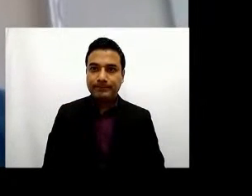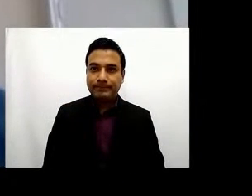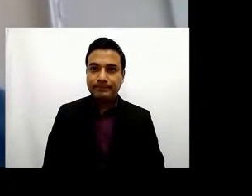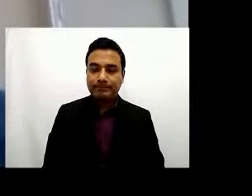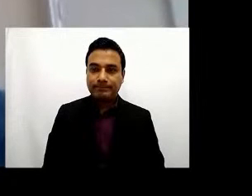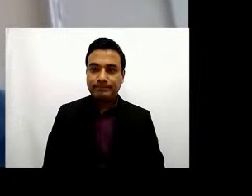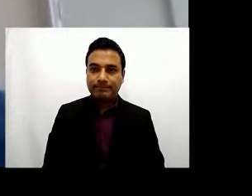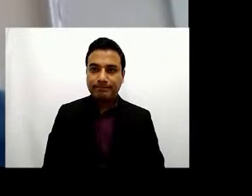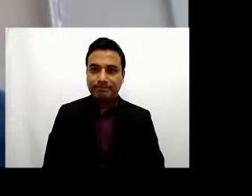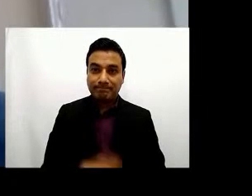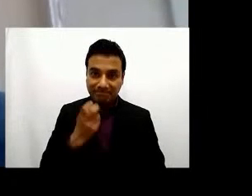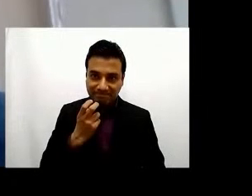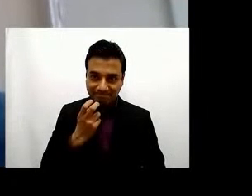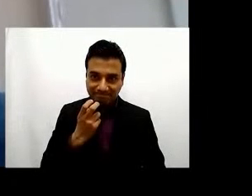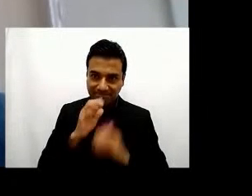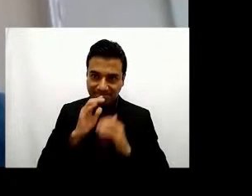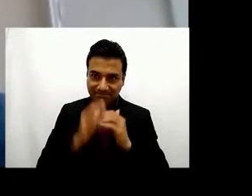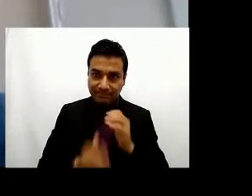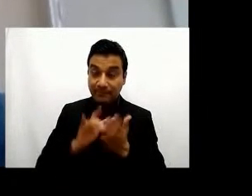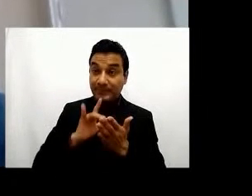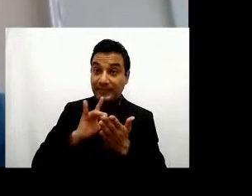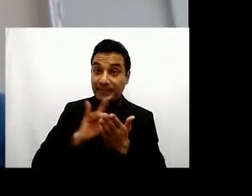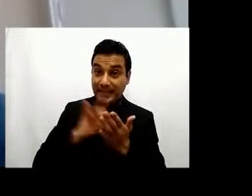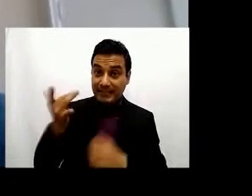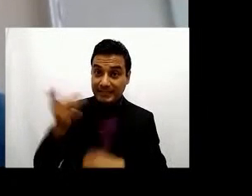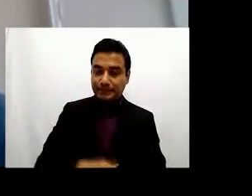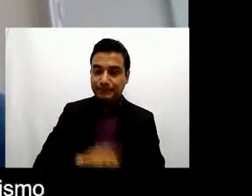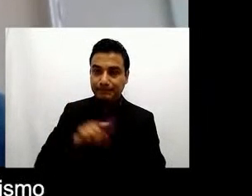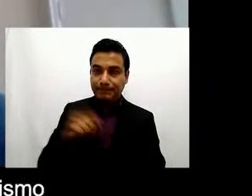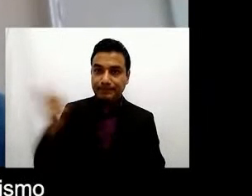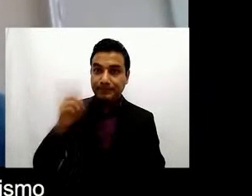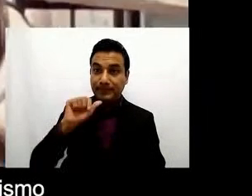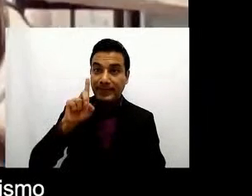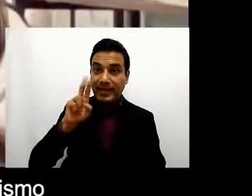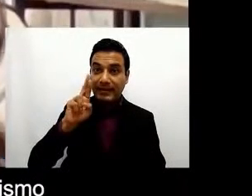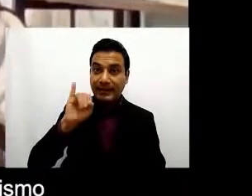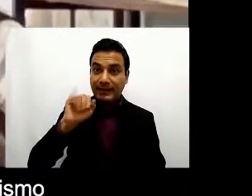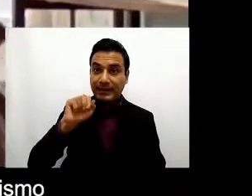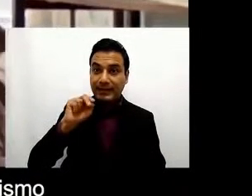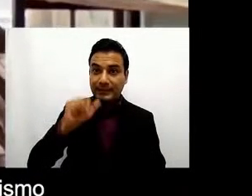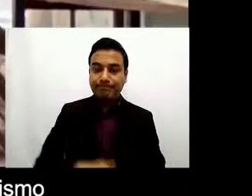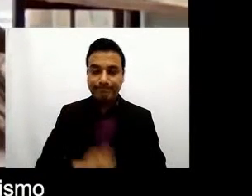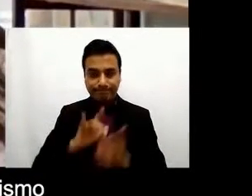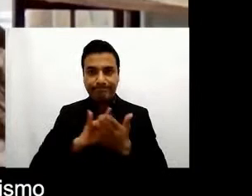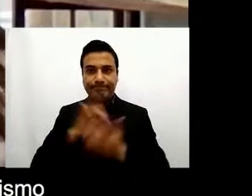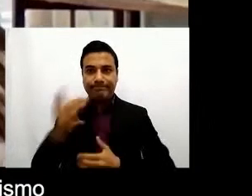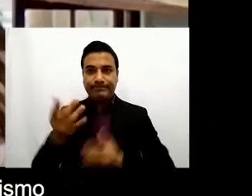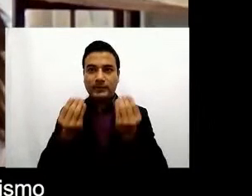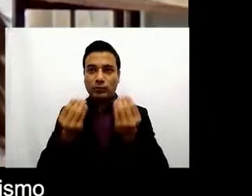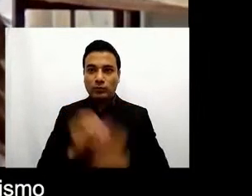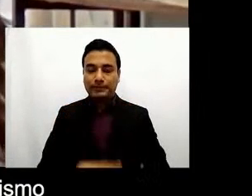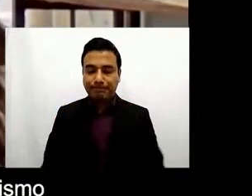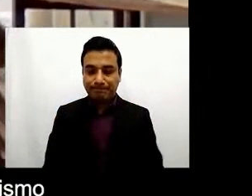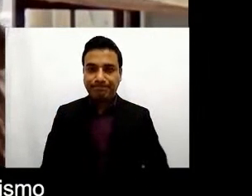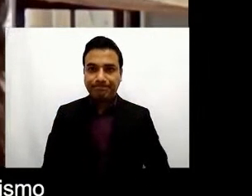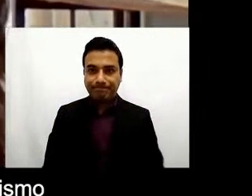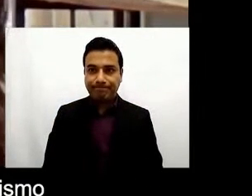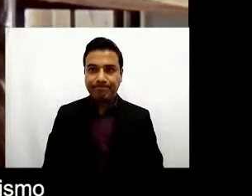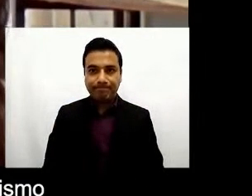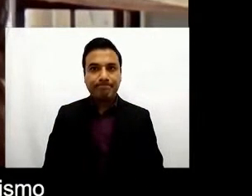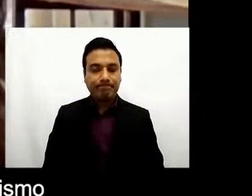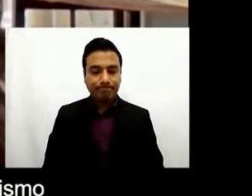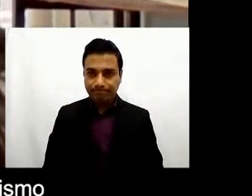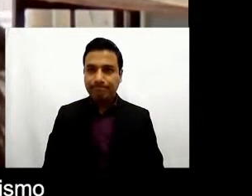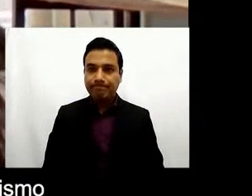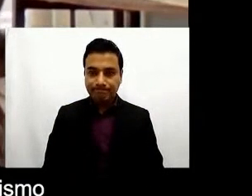Aquí lo dejo. Gracias, Guillermo. Adriana. Sí, muchas gracias. Bueno, siguiendo por ese